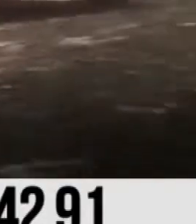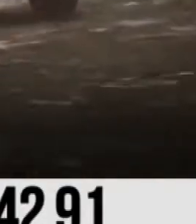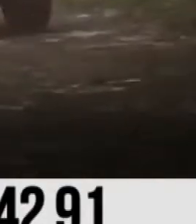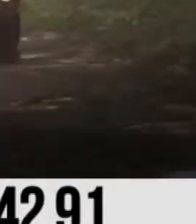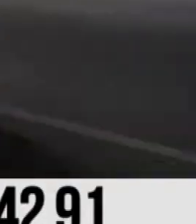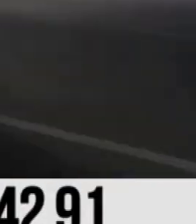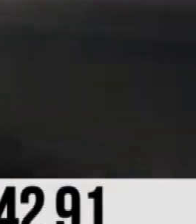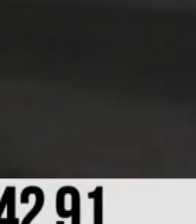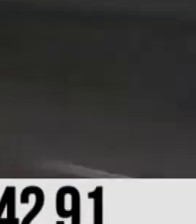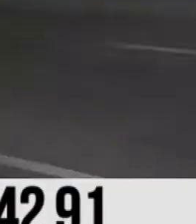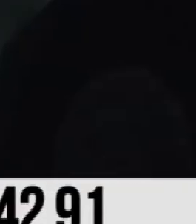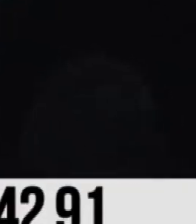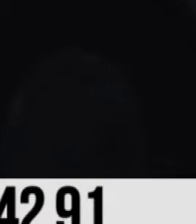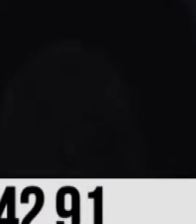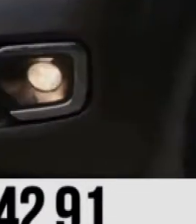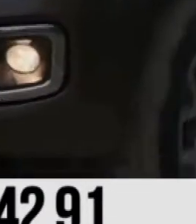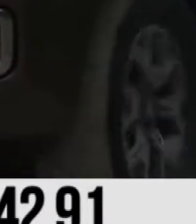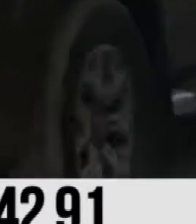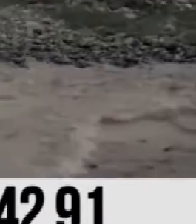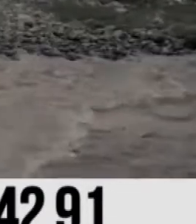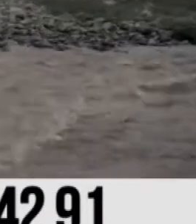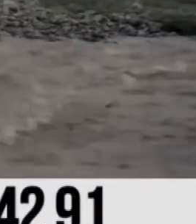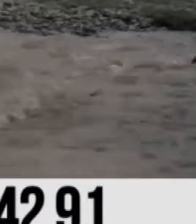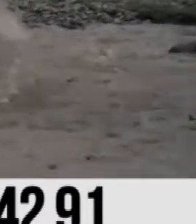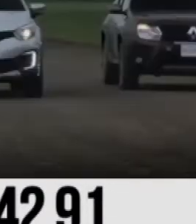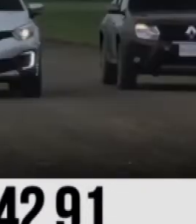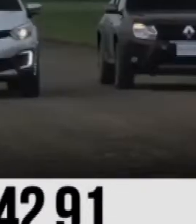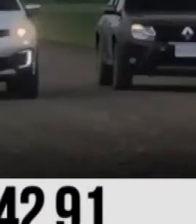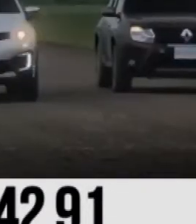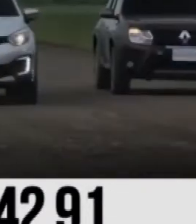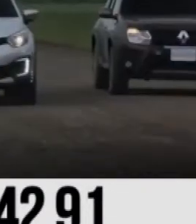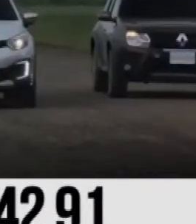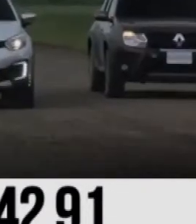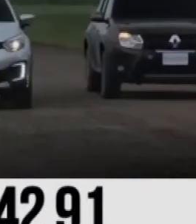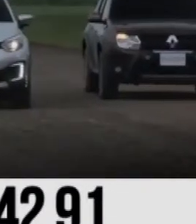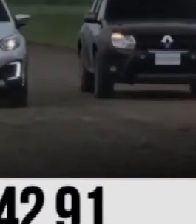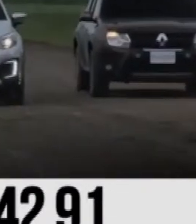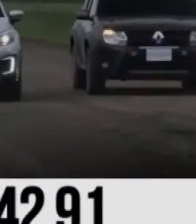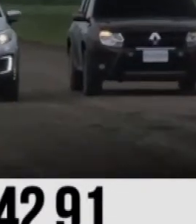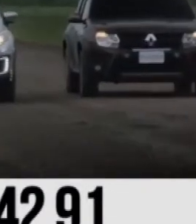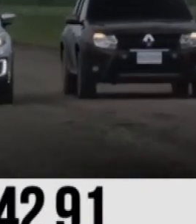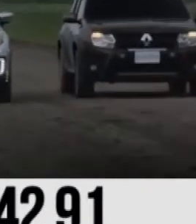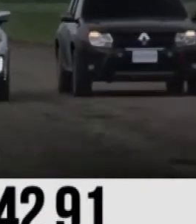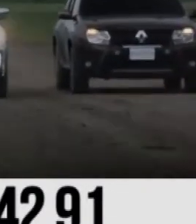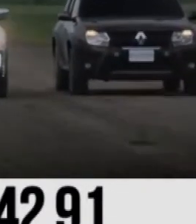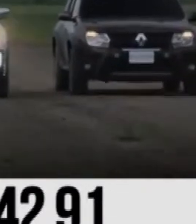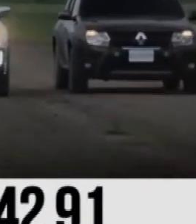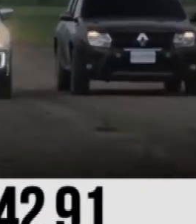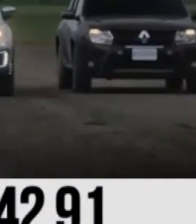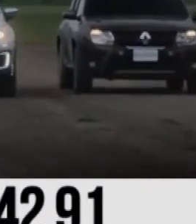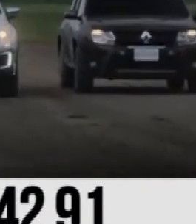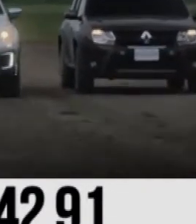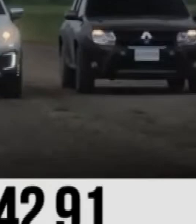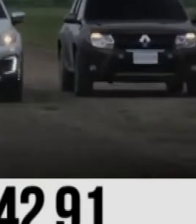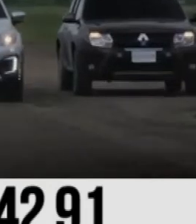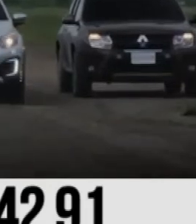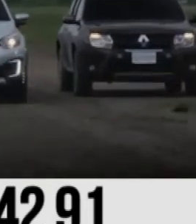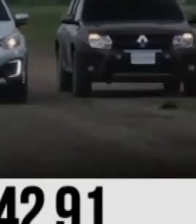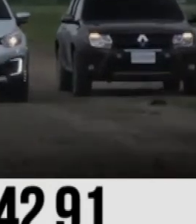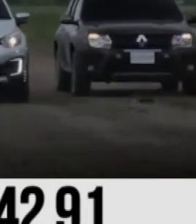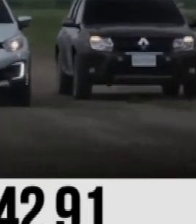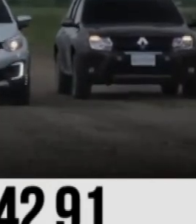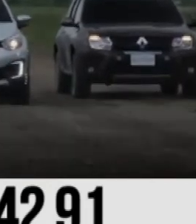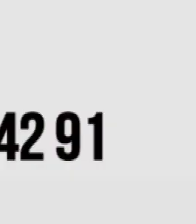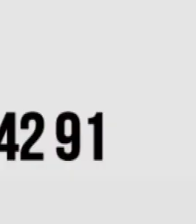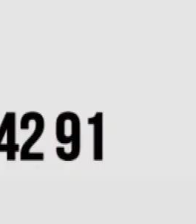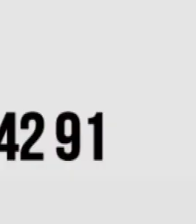es aventura, es estilo, es ayuda. Somos líderes en camionetas por el camino recorrido. Tu camioneta Renault con la mejor cuota inicial y paga